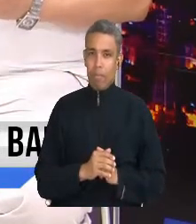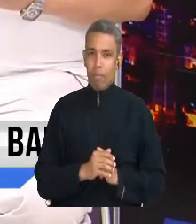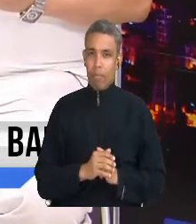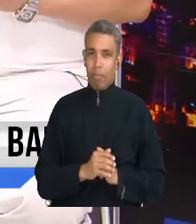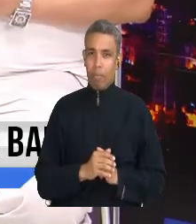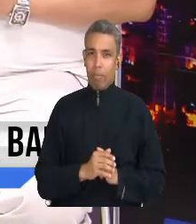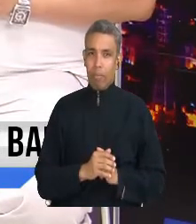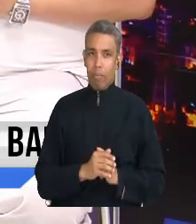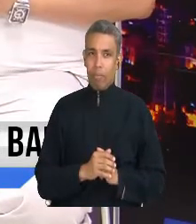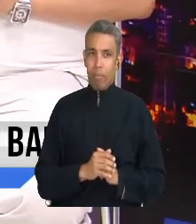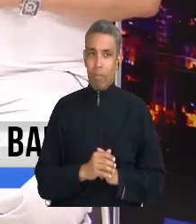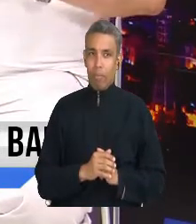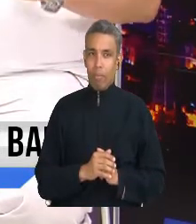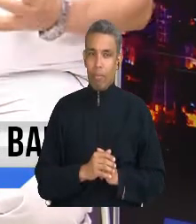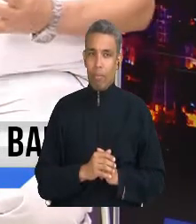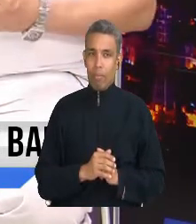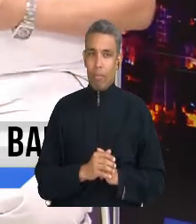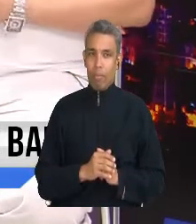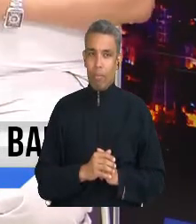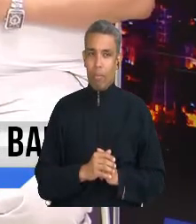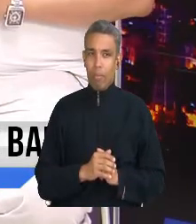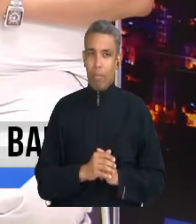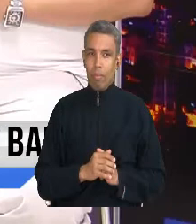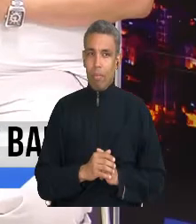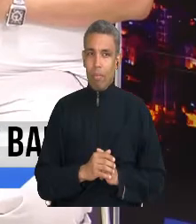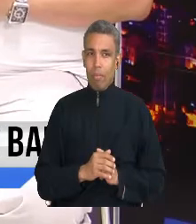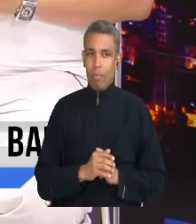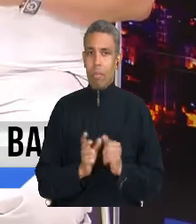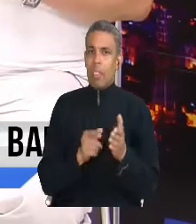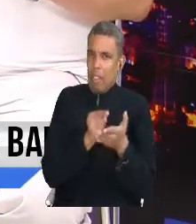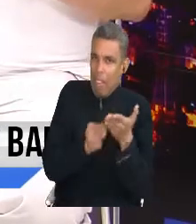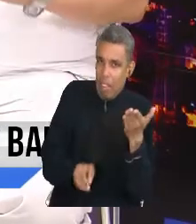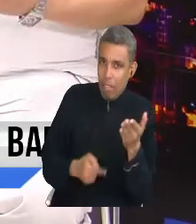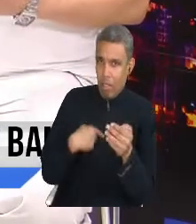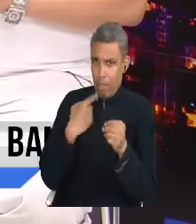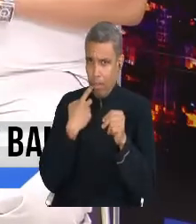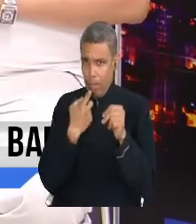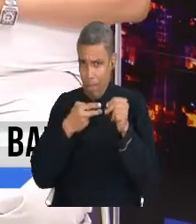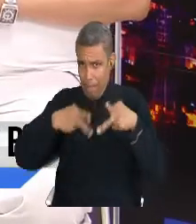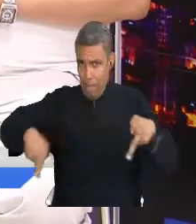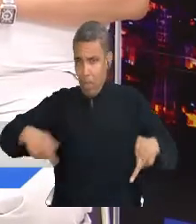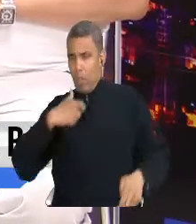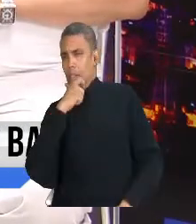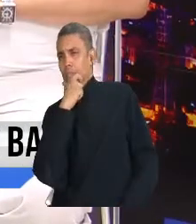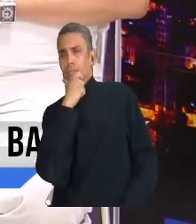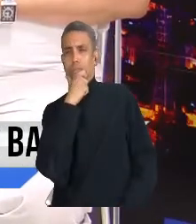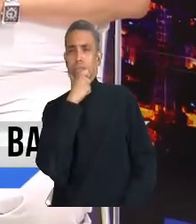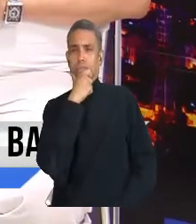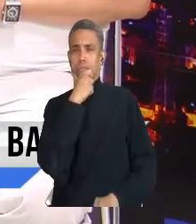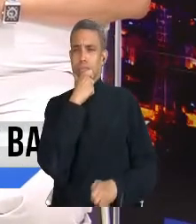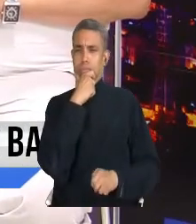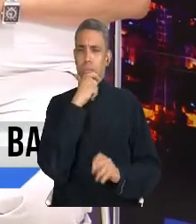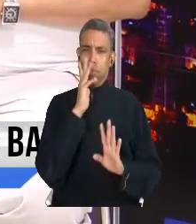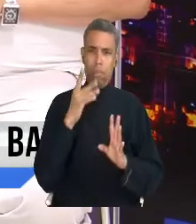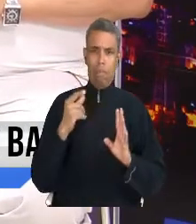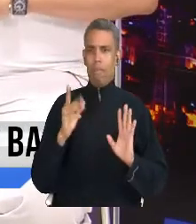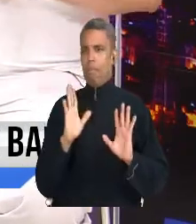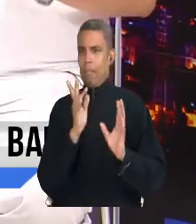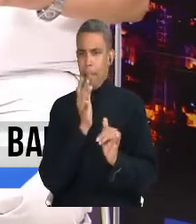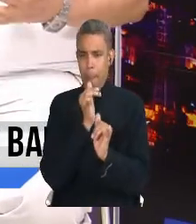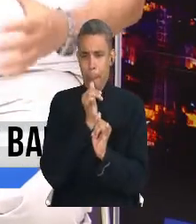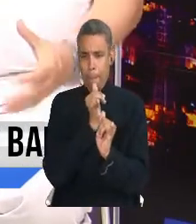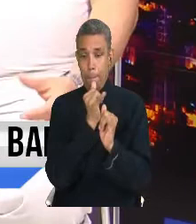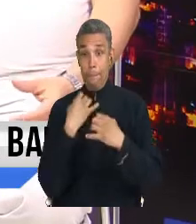un peso del 25%, la afinación, los arreglos instrumentales y, lógicamente,